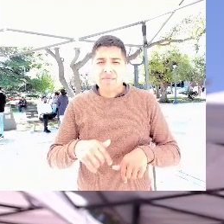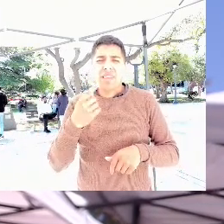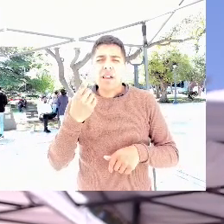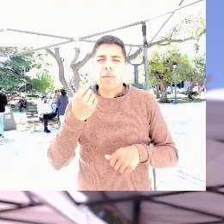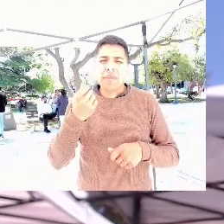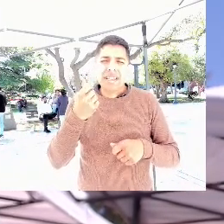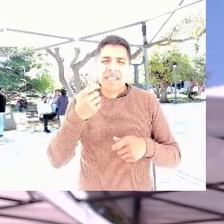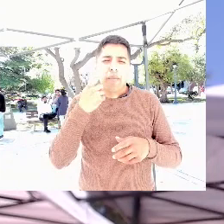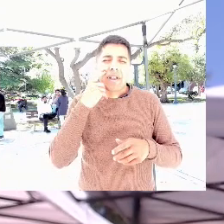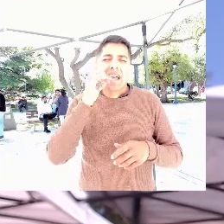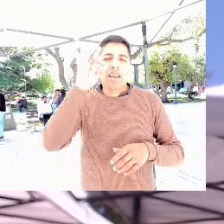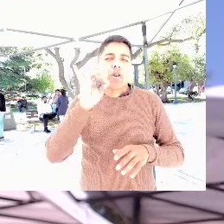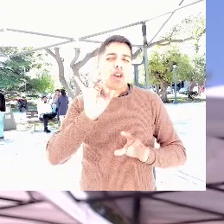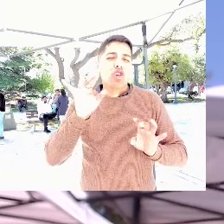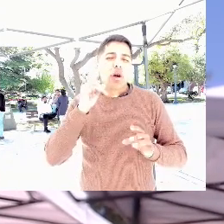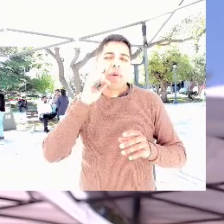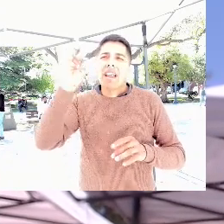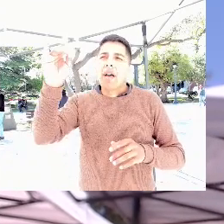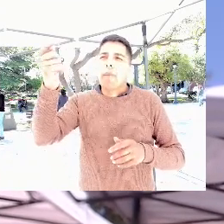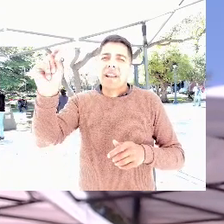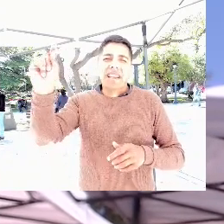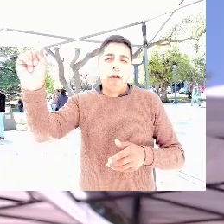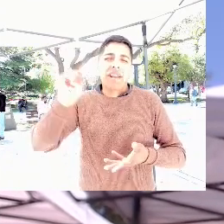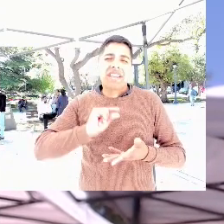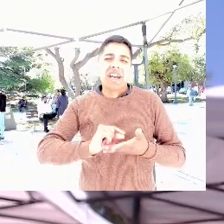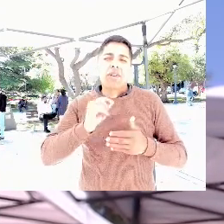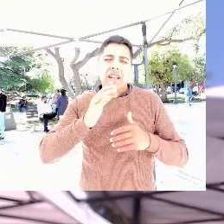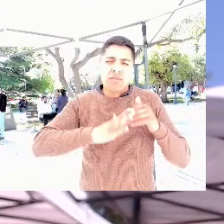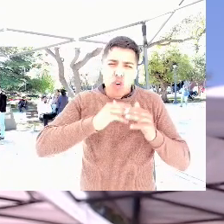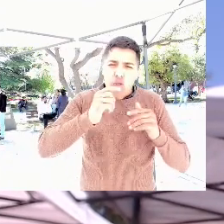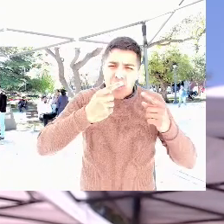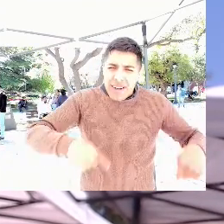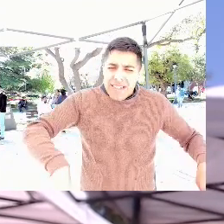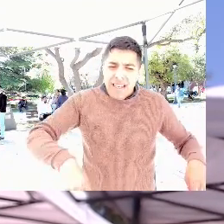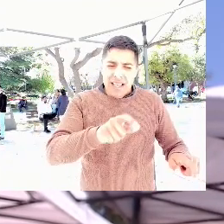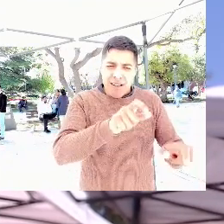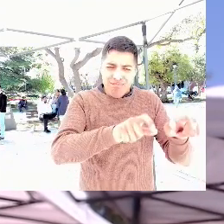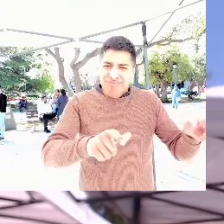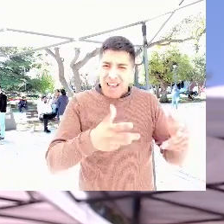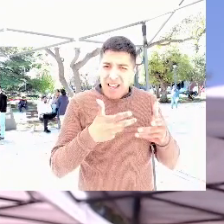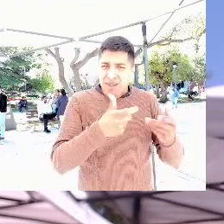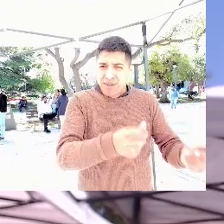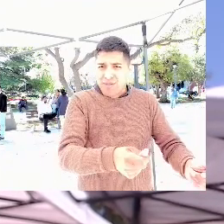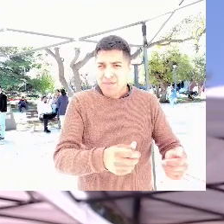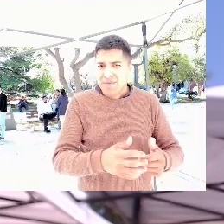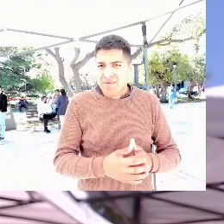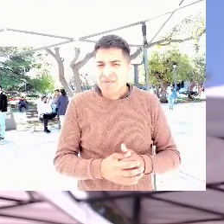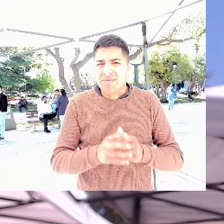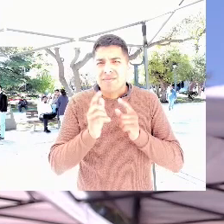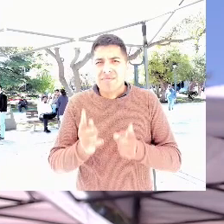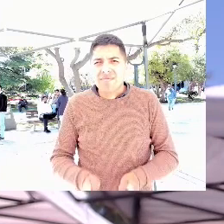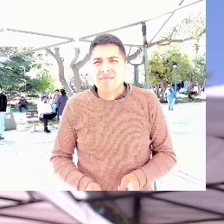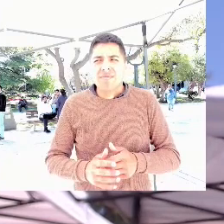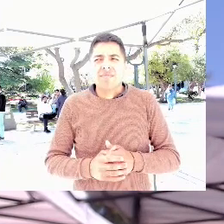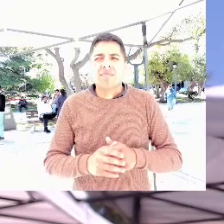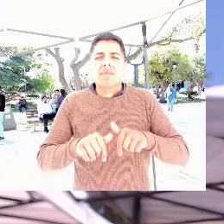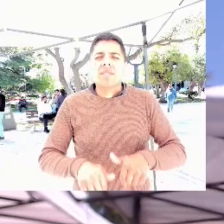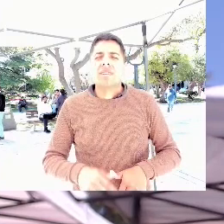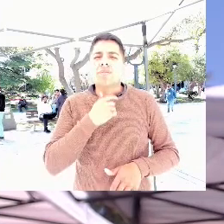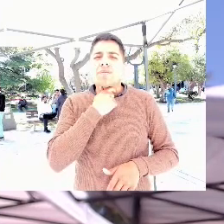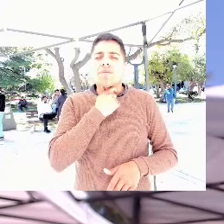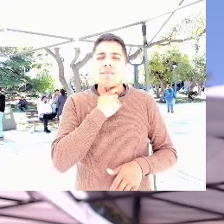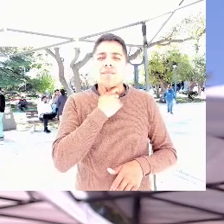y que le ayude al vecino a tener menor cantidad de pagos por hacer. Asimismo, la diferenciación